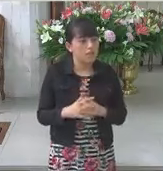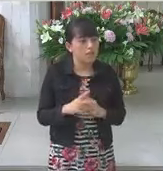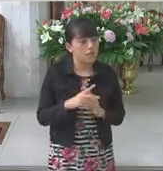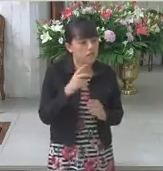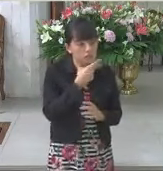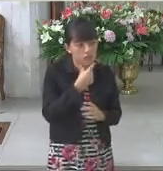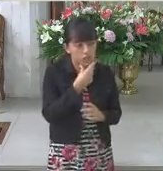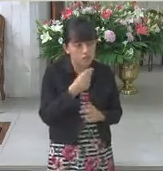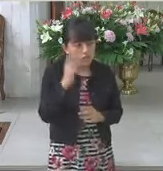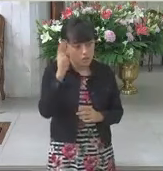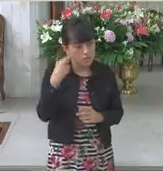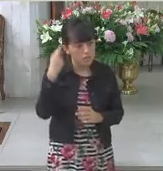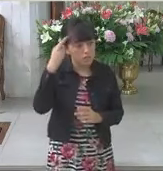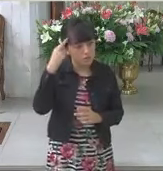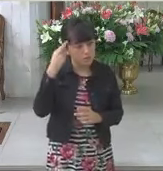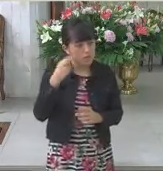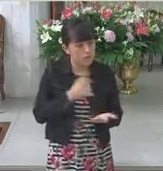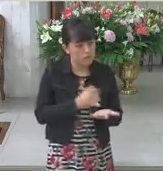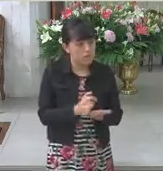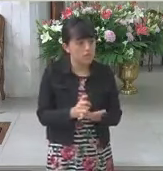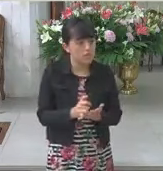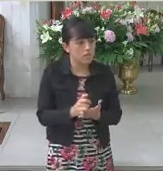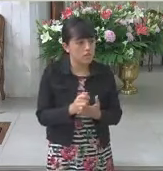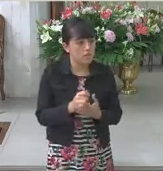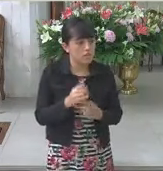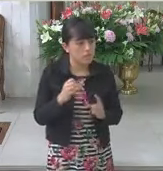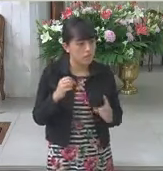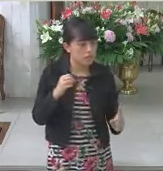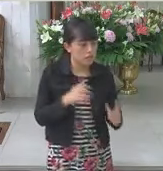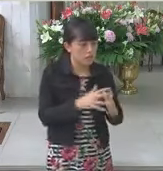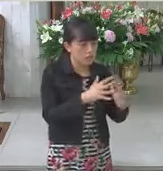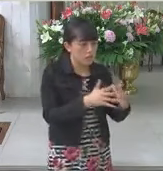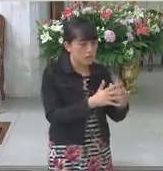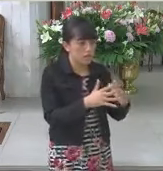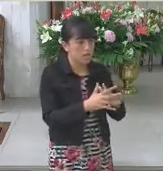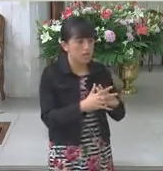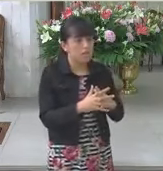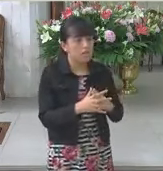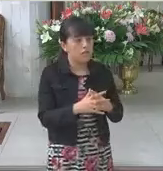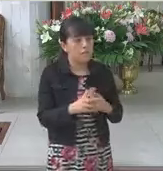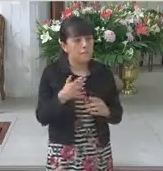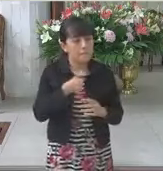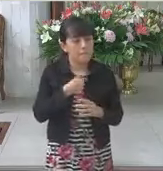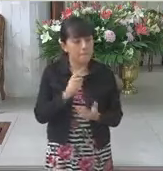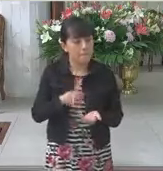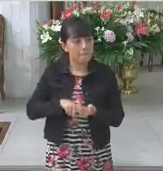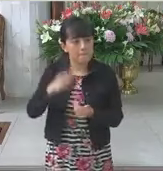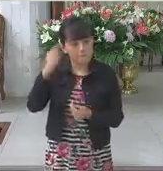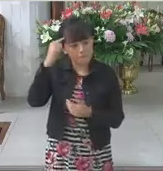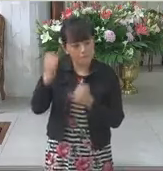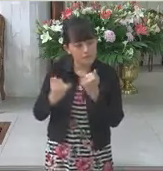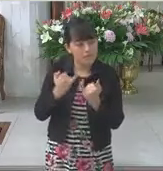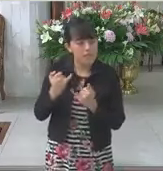guerra subestimando al enemigo o él sobre estimándose Y ante